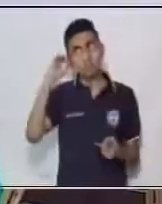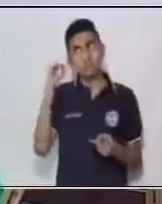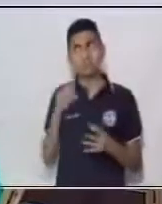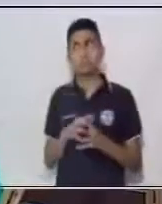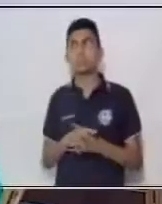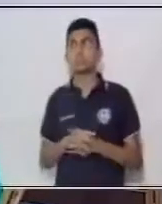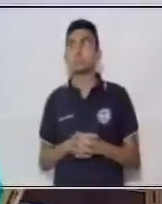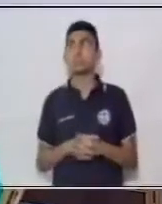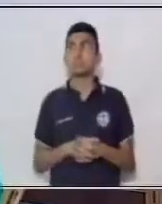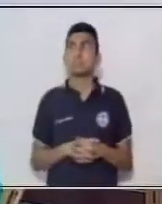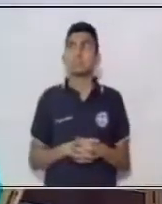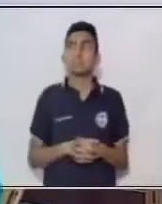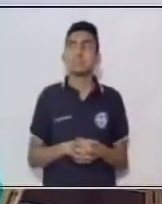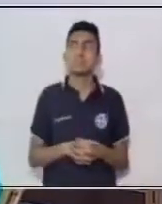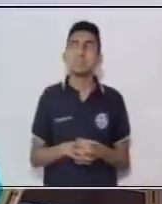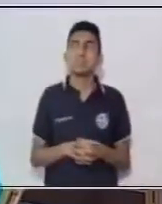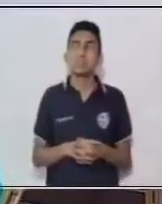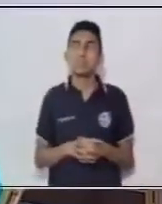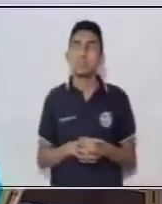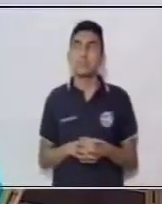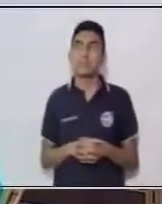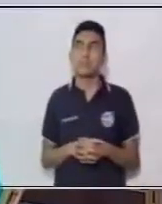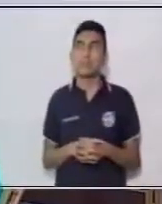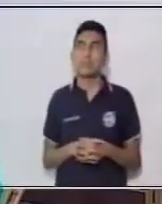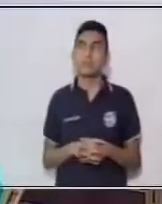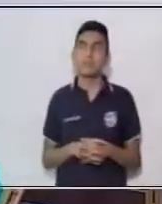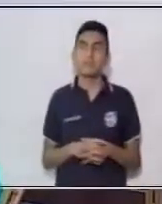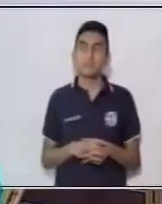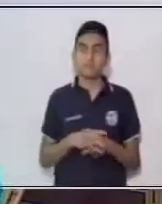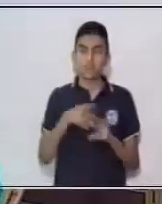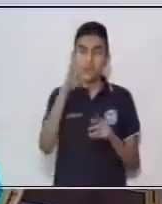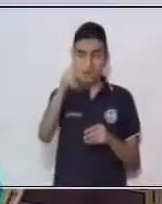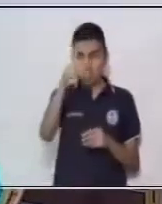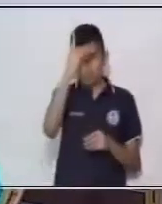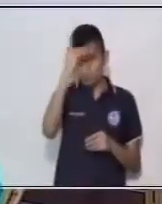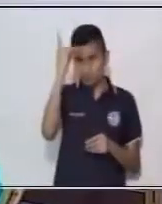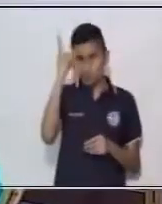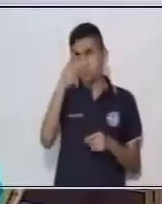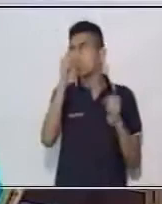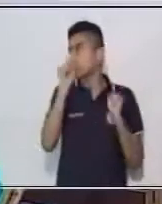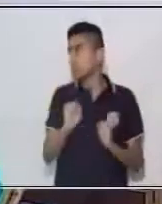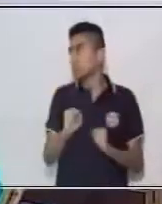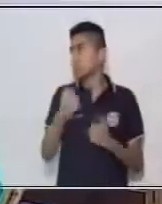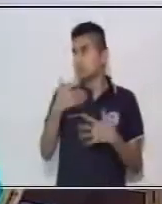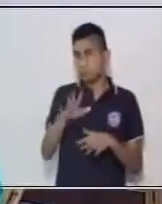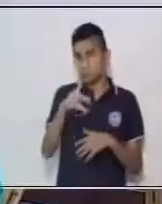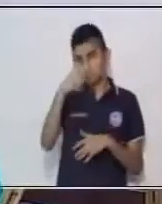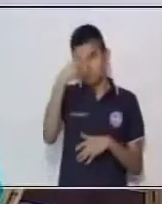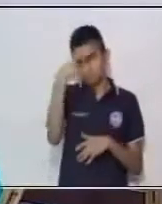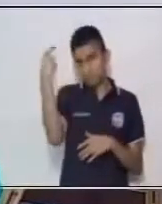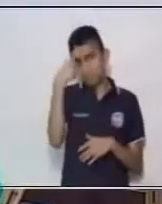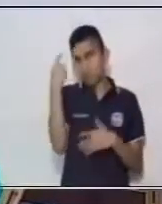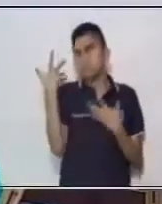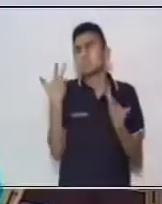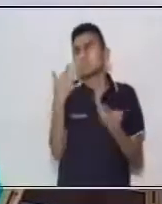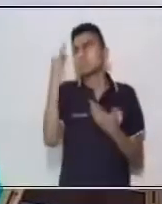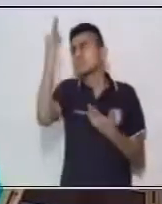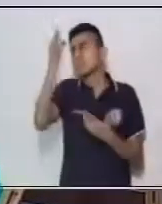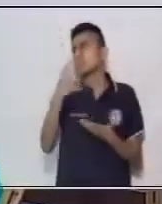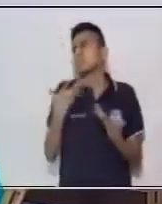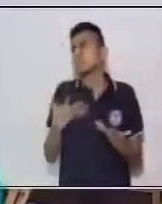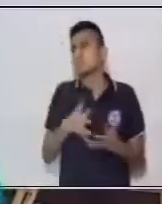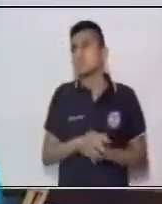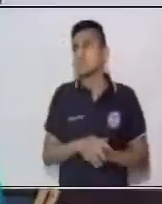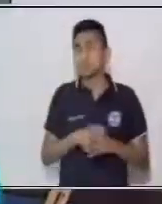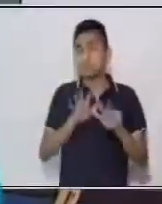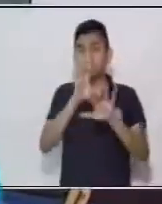¿cómo crees tú que cambiaría? Entonces eso te queda a ti para que tú trabajes cómo lo cambiaríamos en futuro. Y